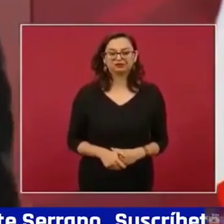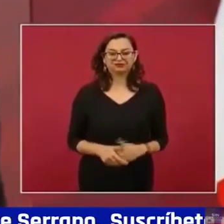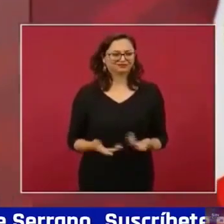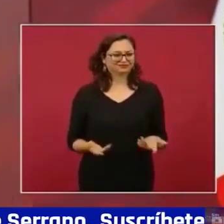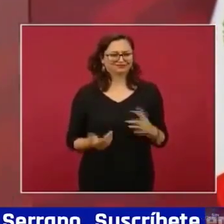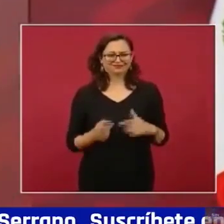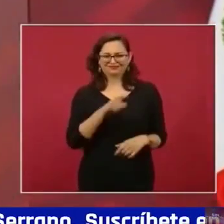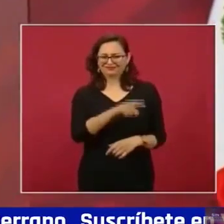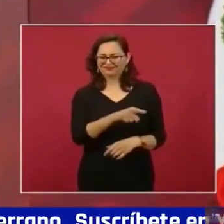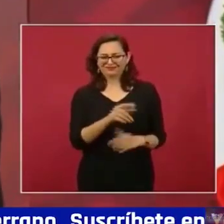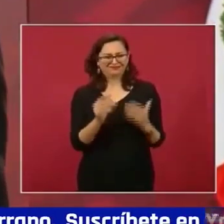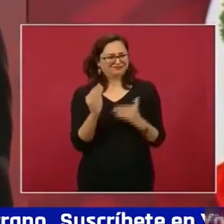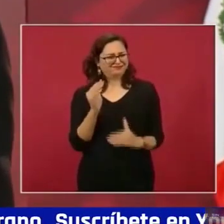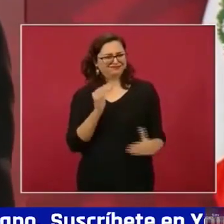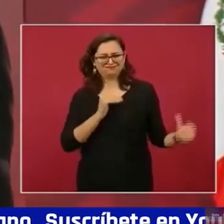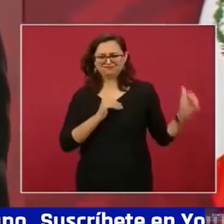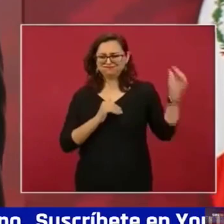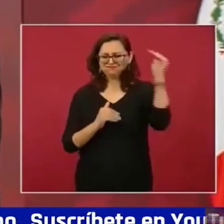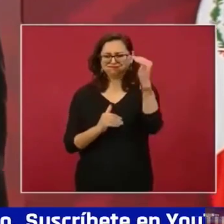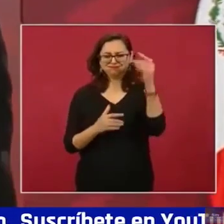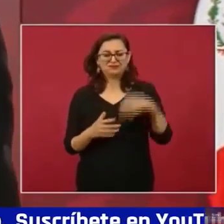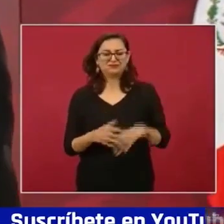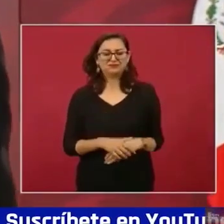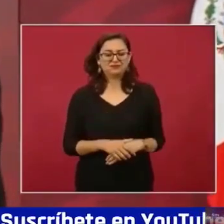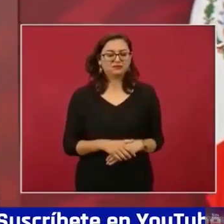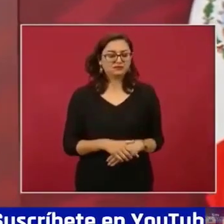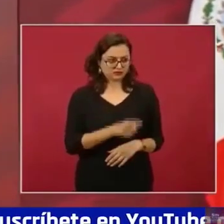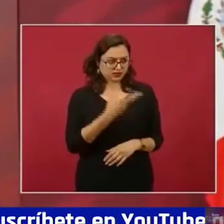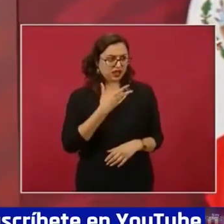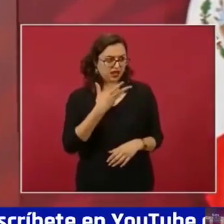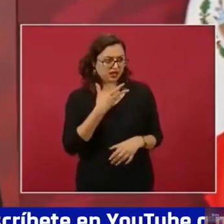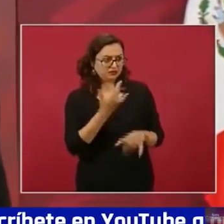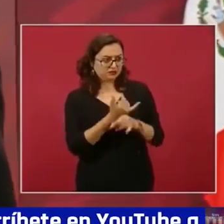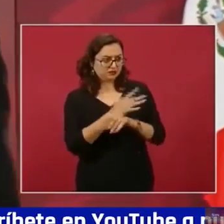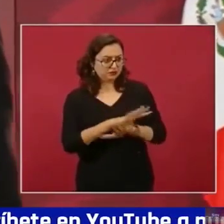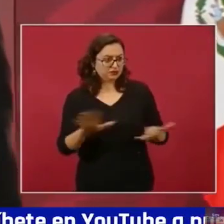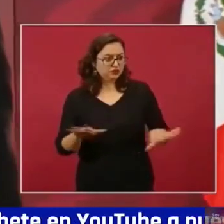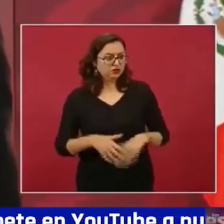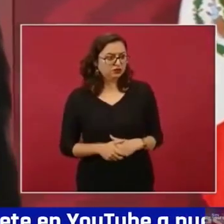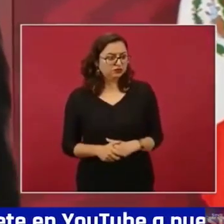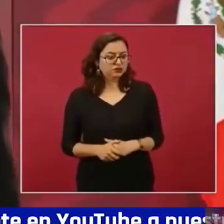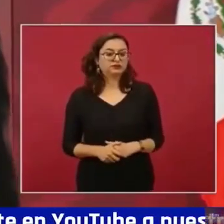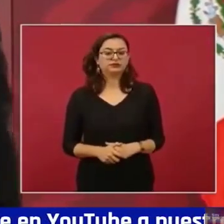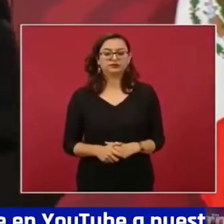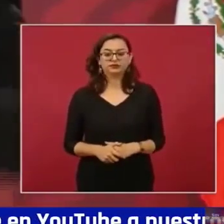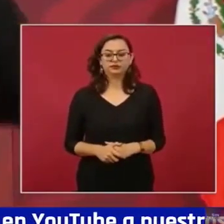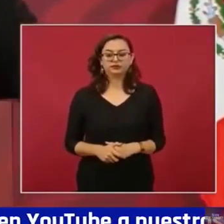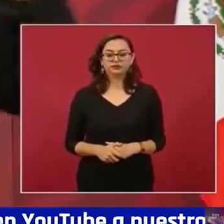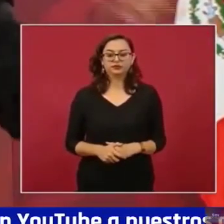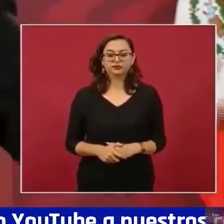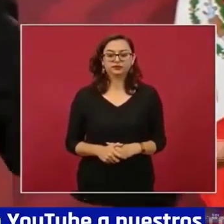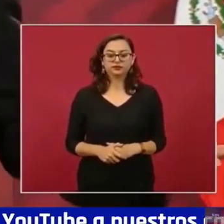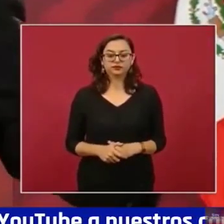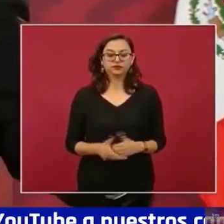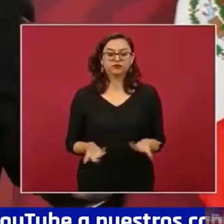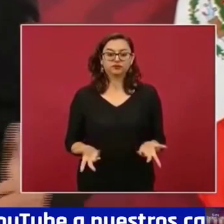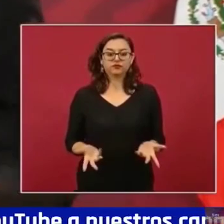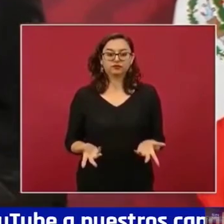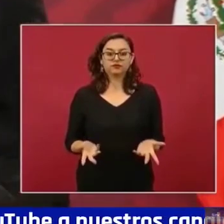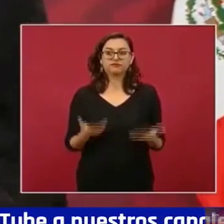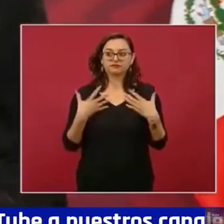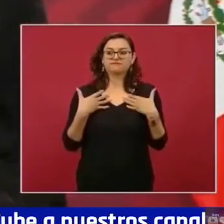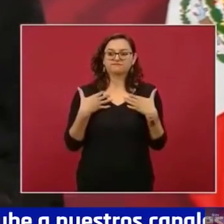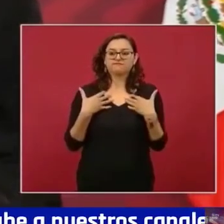mucho más. A ver si conseguimos el dato. Porque esto ayuda, pues, a